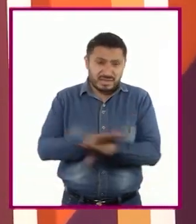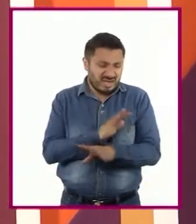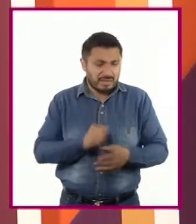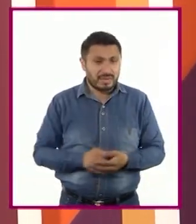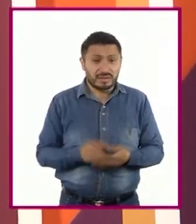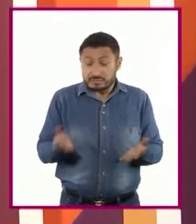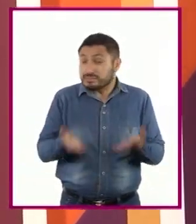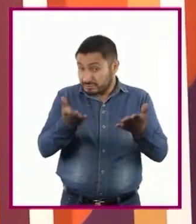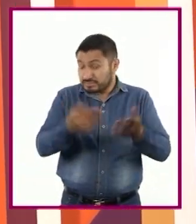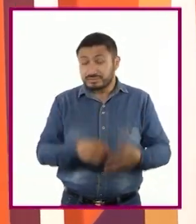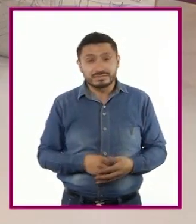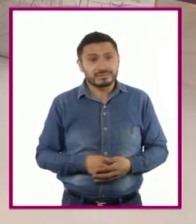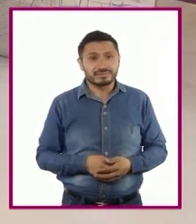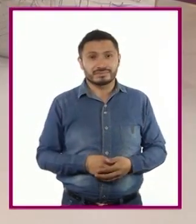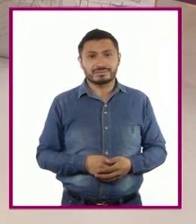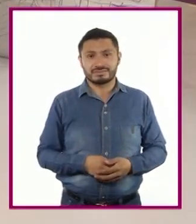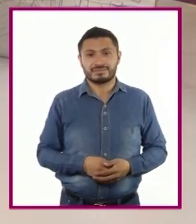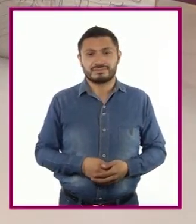Adelante.